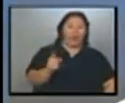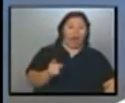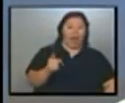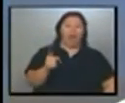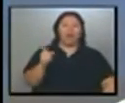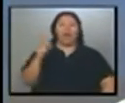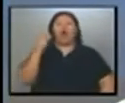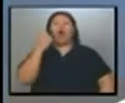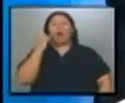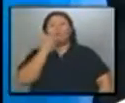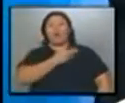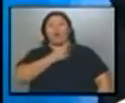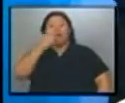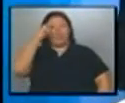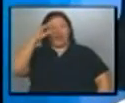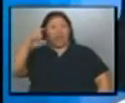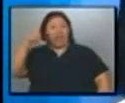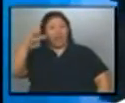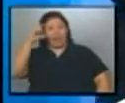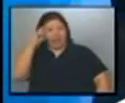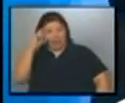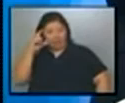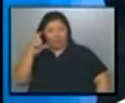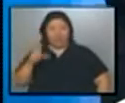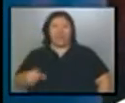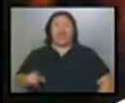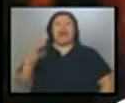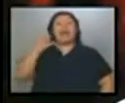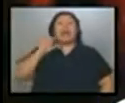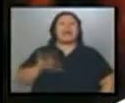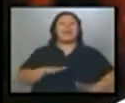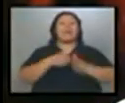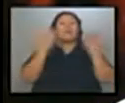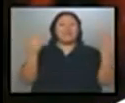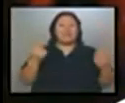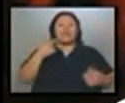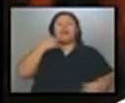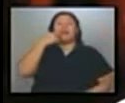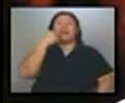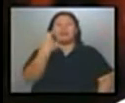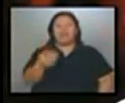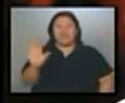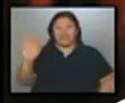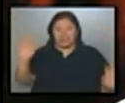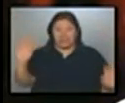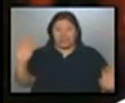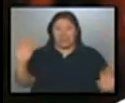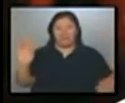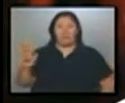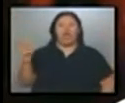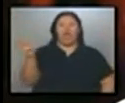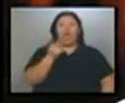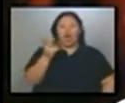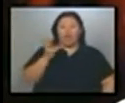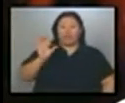vistos dándose besos el año pasado, cuando Laurita Fernández ya salía con el productor de